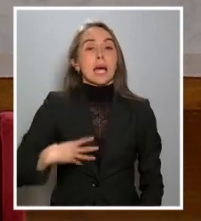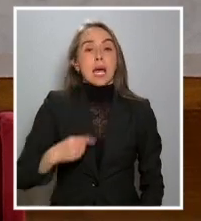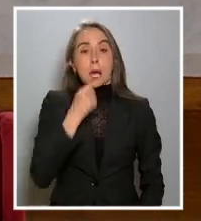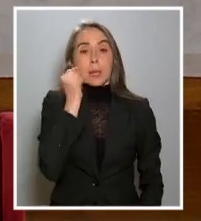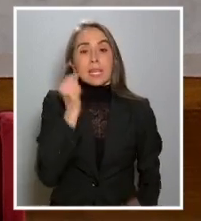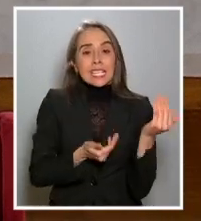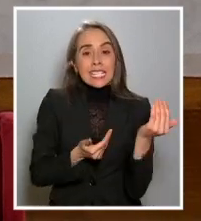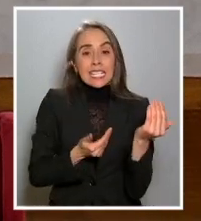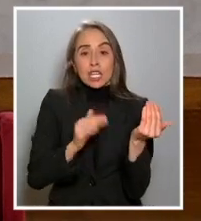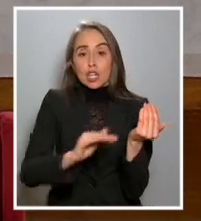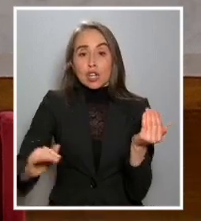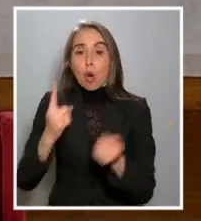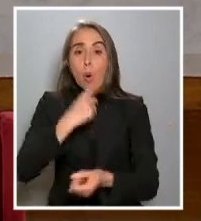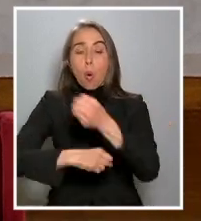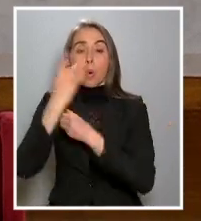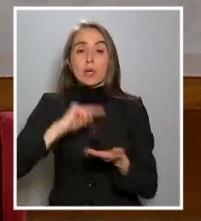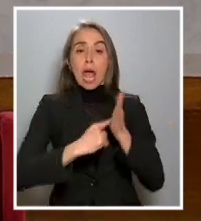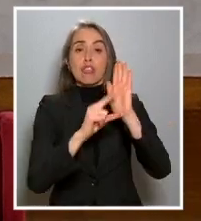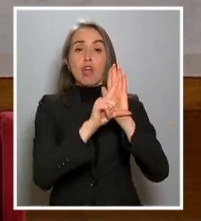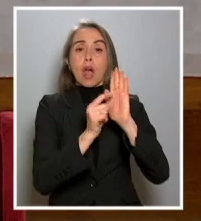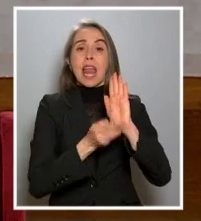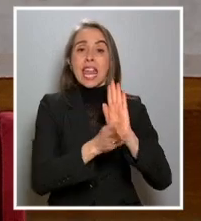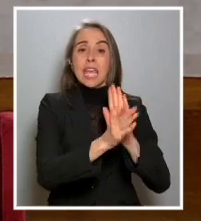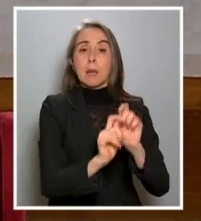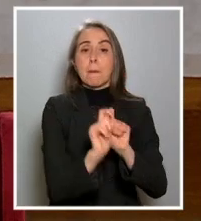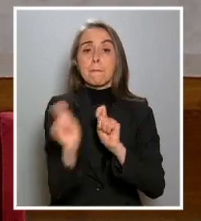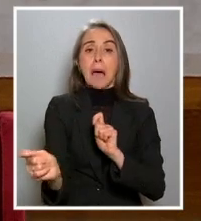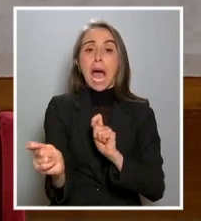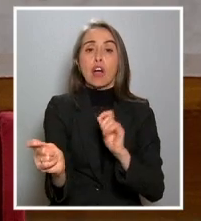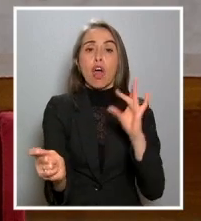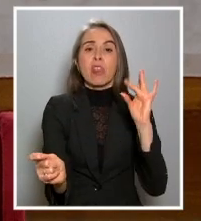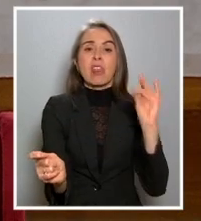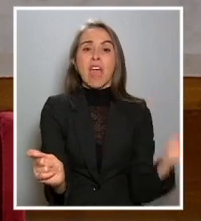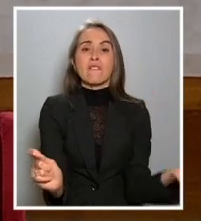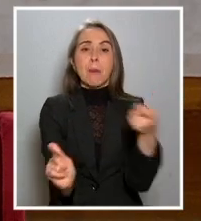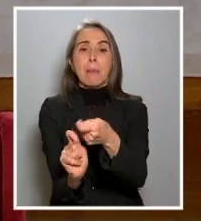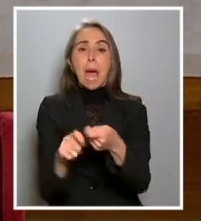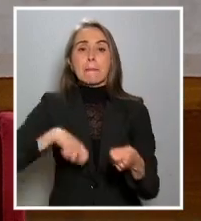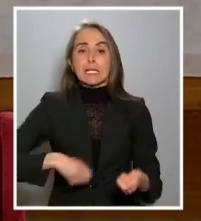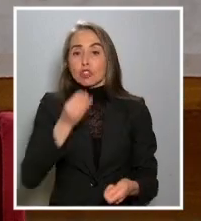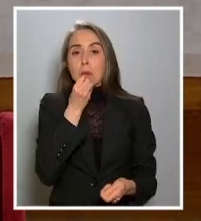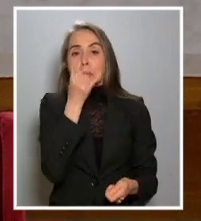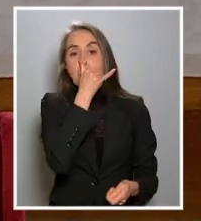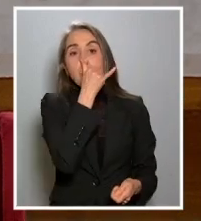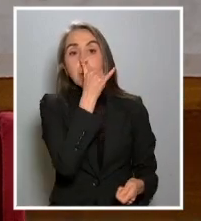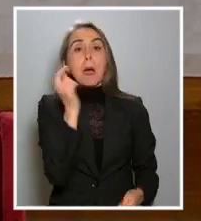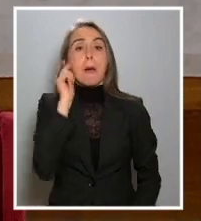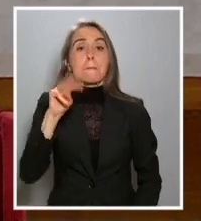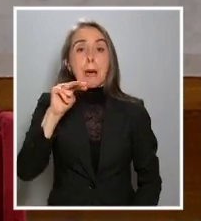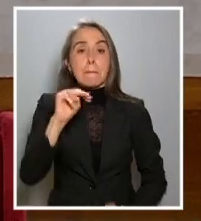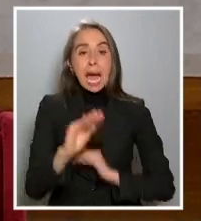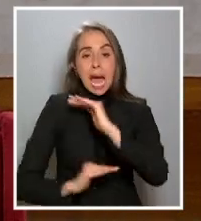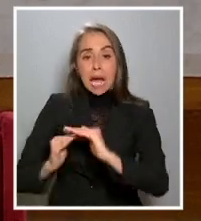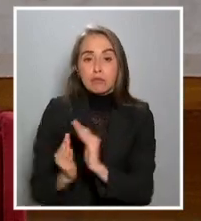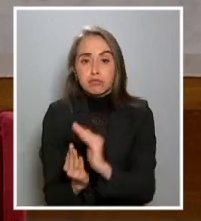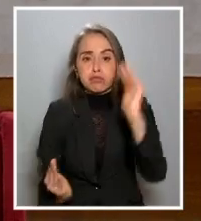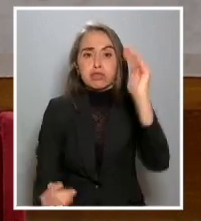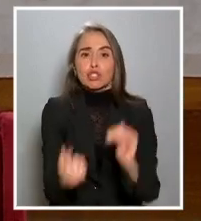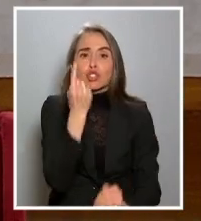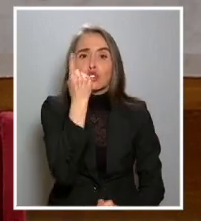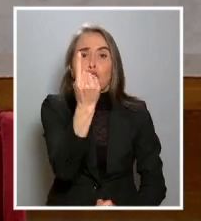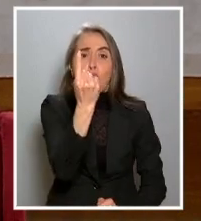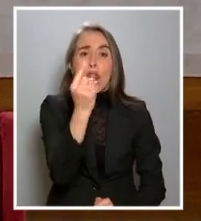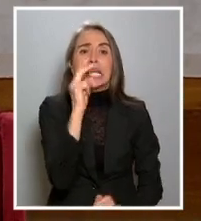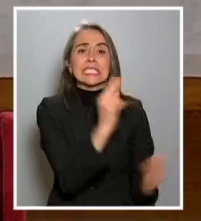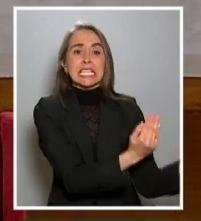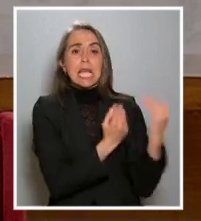cuando hace un año entró en vigencia la ley de pago efectivo de deudas de pensiones de alimentos. Porque una madre que cría sola,